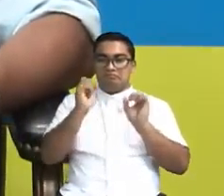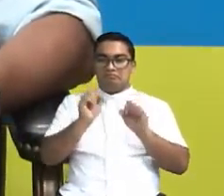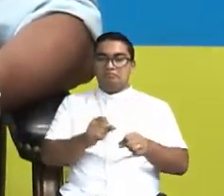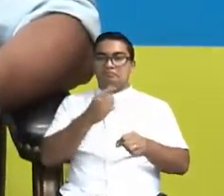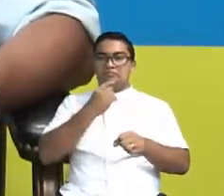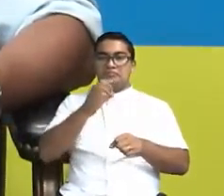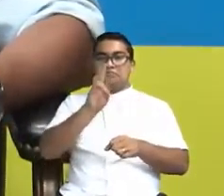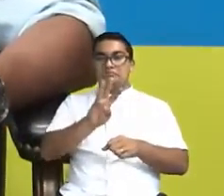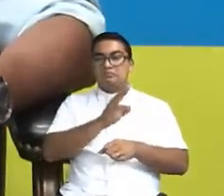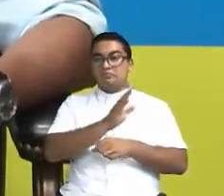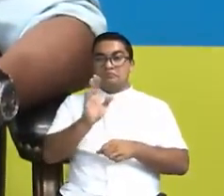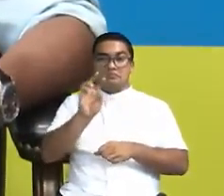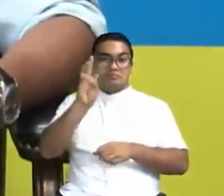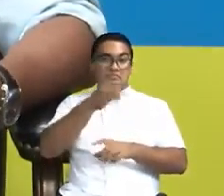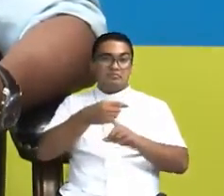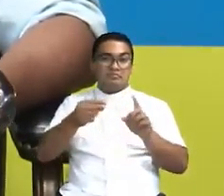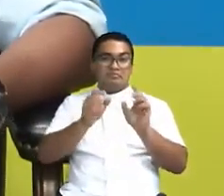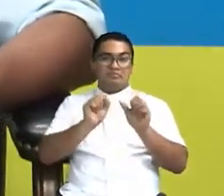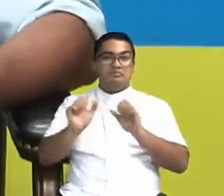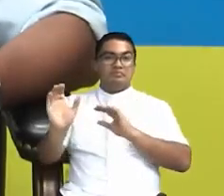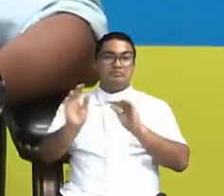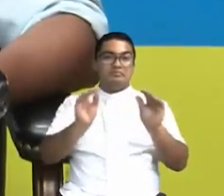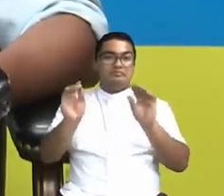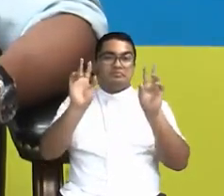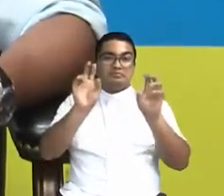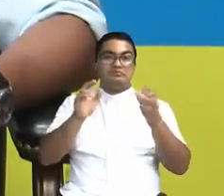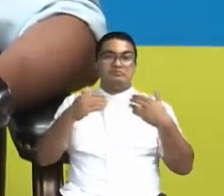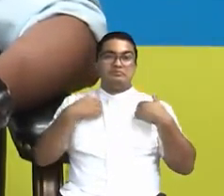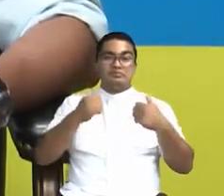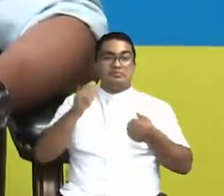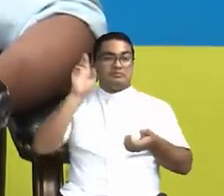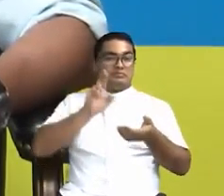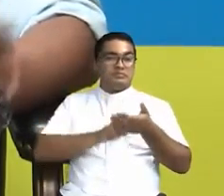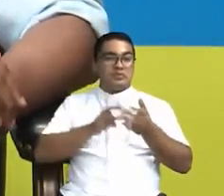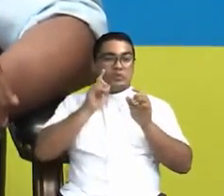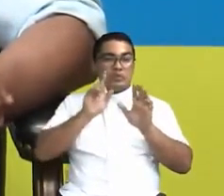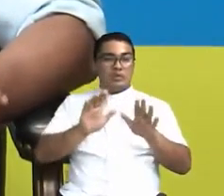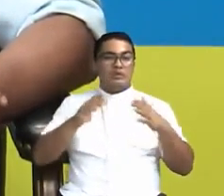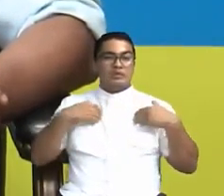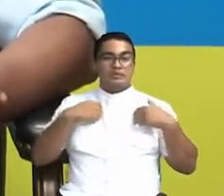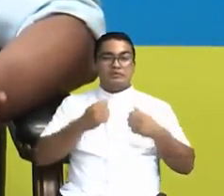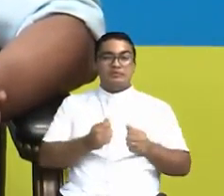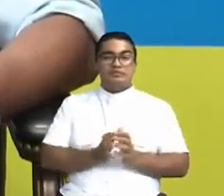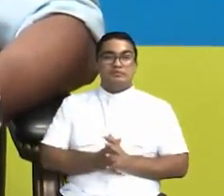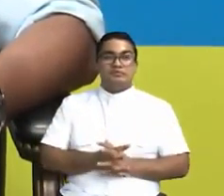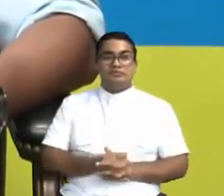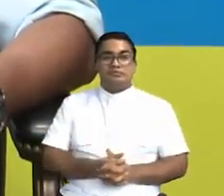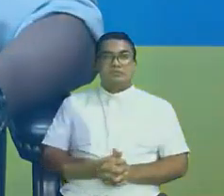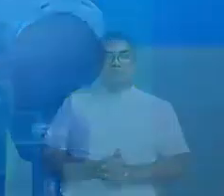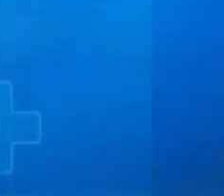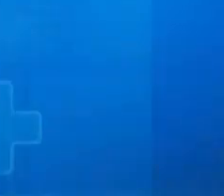tarde, 3 y media, para seguir conversando sobre temas de salud. Recuerde que prevenir también es salud.